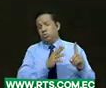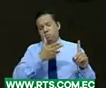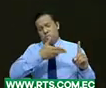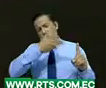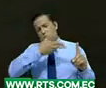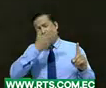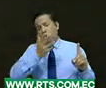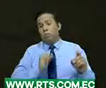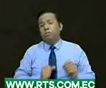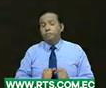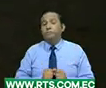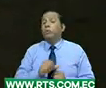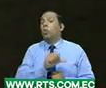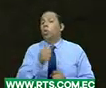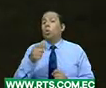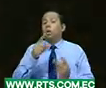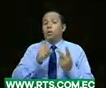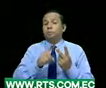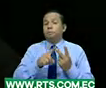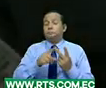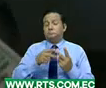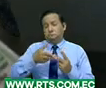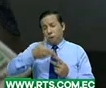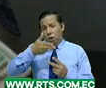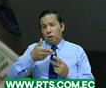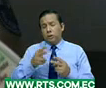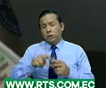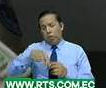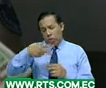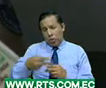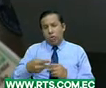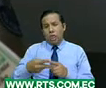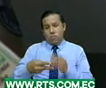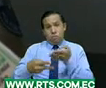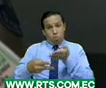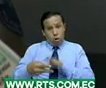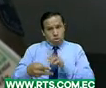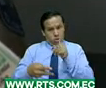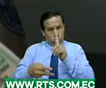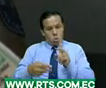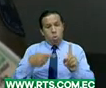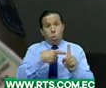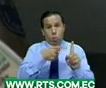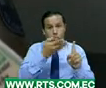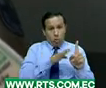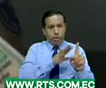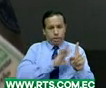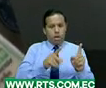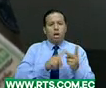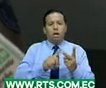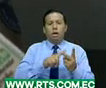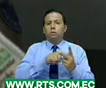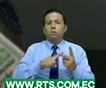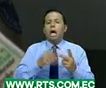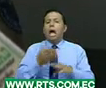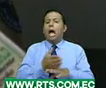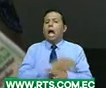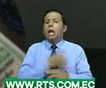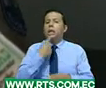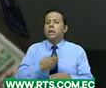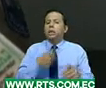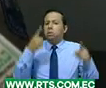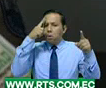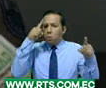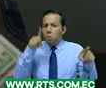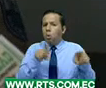herido como la persona fallecida se habrían encontrado para el milagro para concretar un supuesto negocio